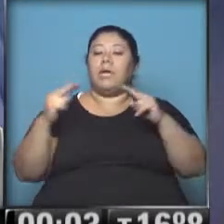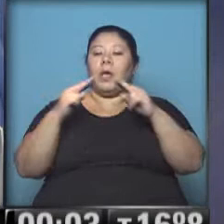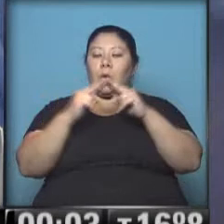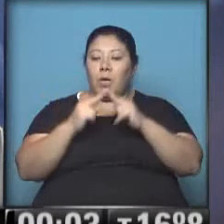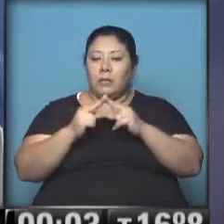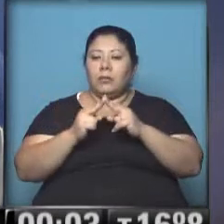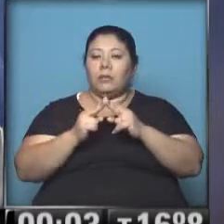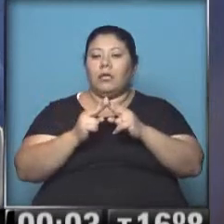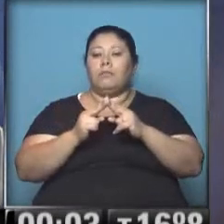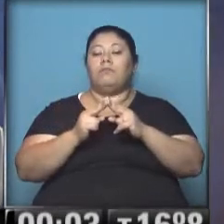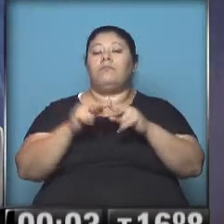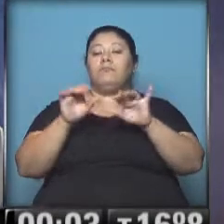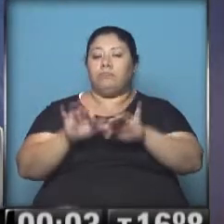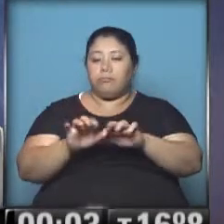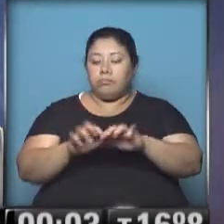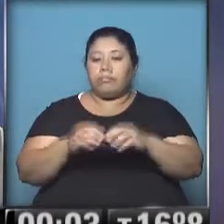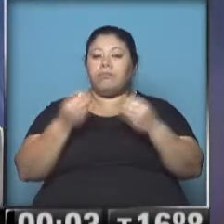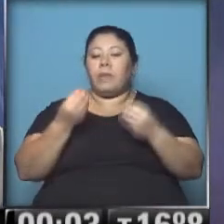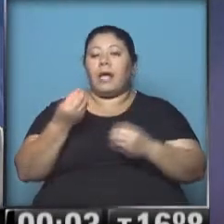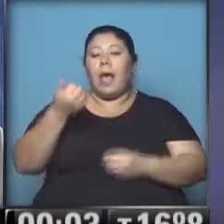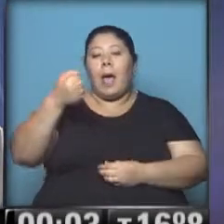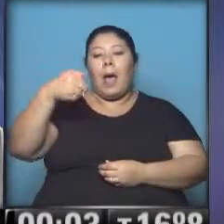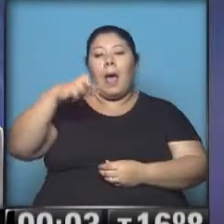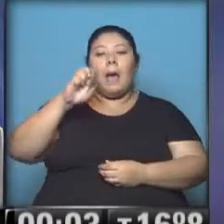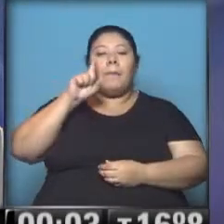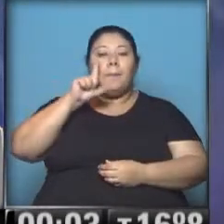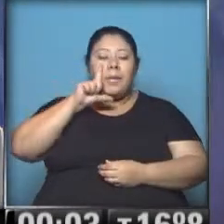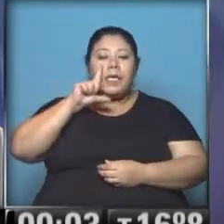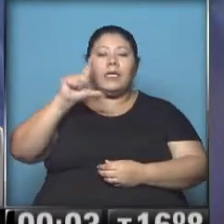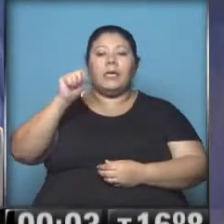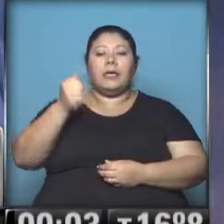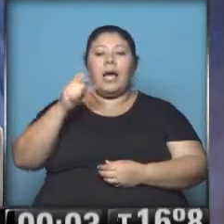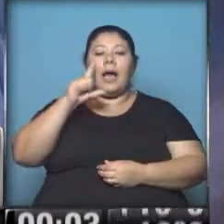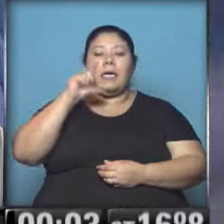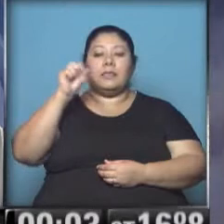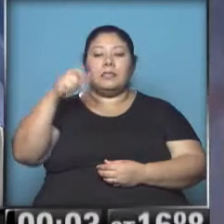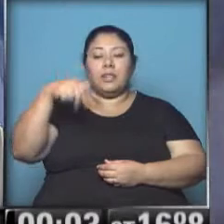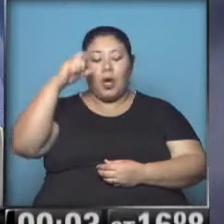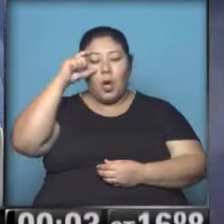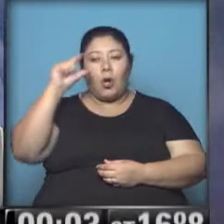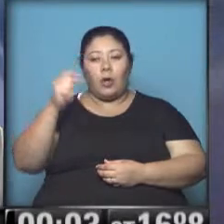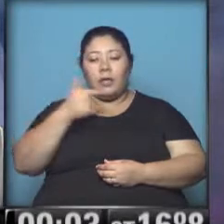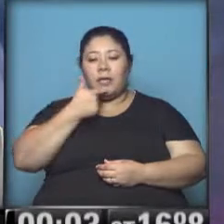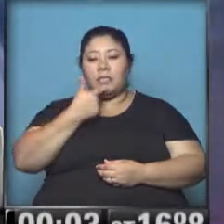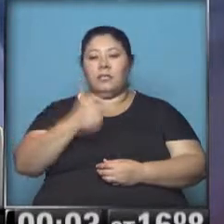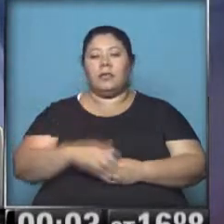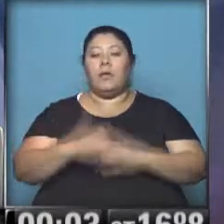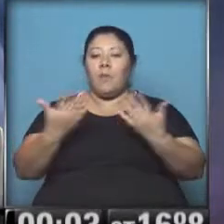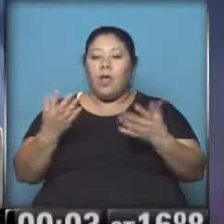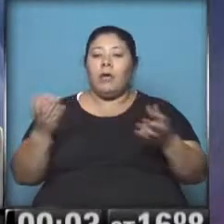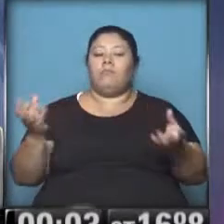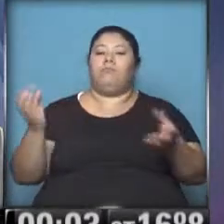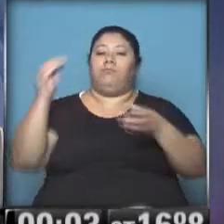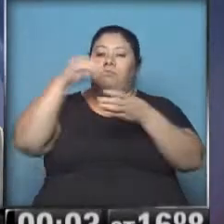a realizar distintas aplicaciones. Recién estaba viendo el Hackdash, que es el lugar donde están las propuestas para que uno se pueda sumar a un equipo, y había, bueno, desde encontrar